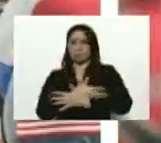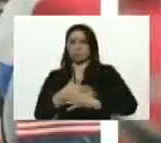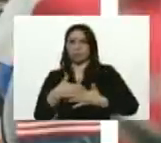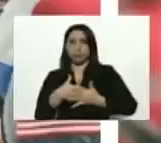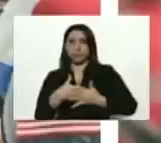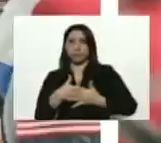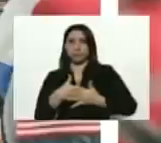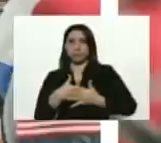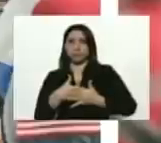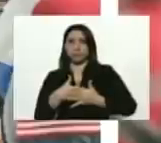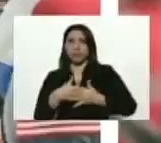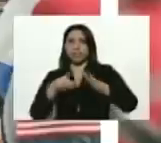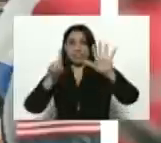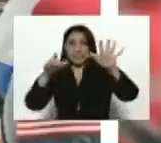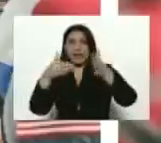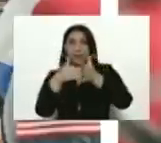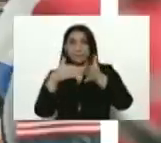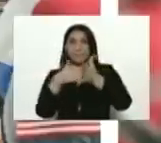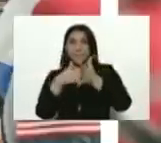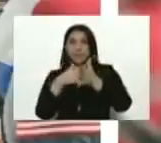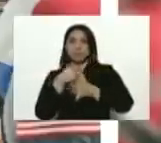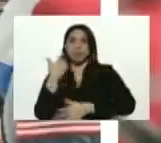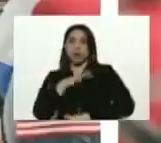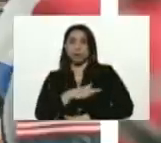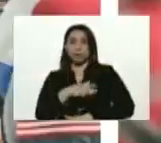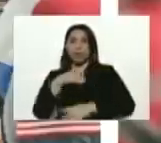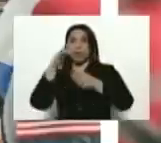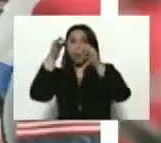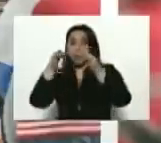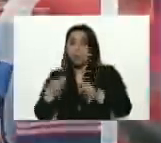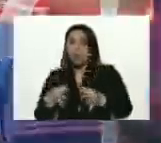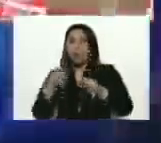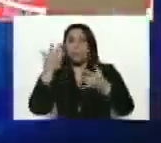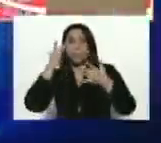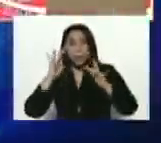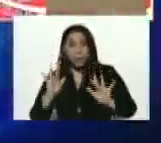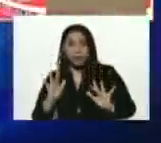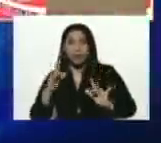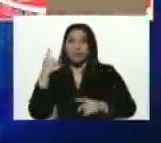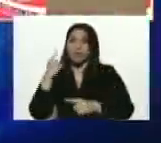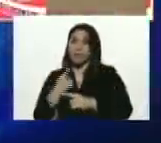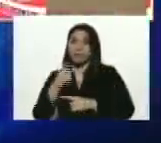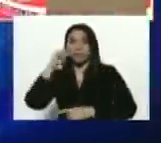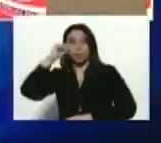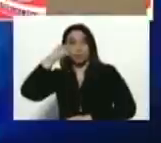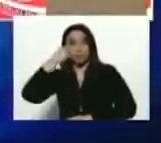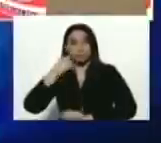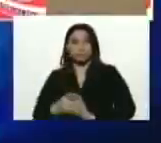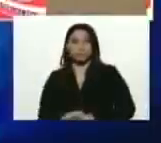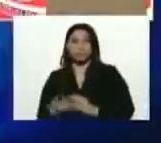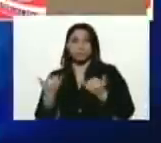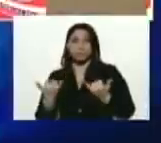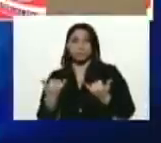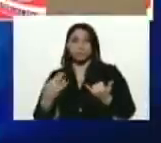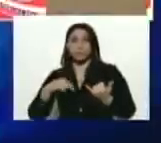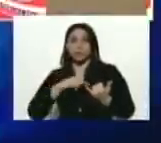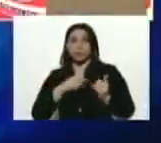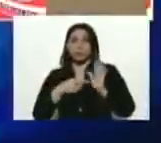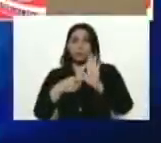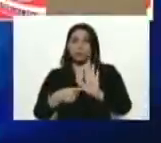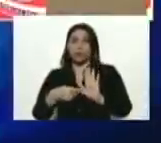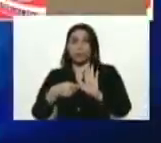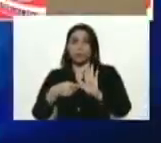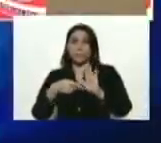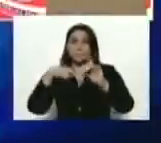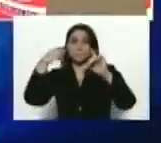Entre confirmados y probables. Debemos recordar, recientemente nosotros mostramos un